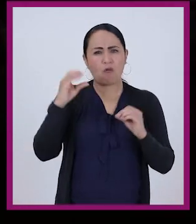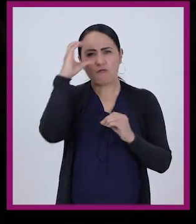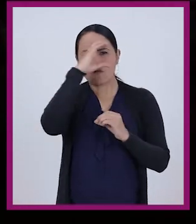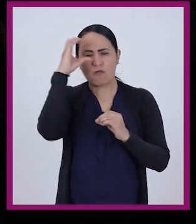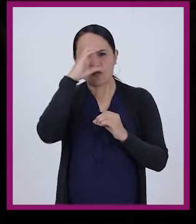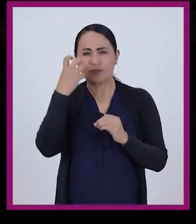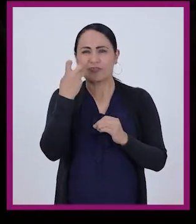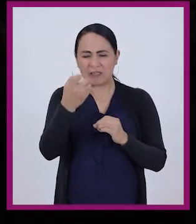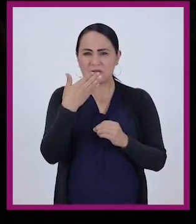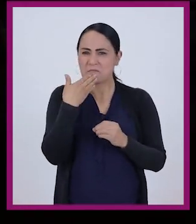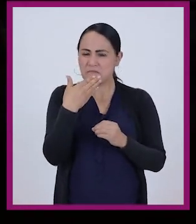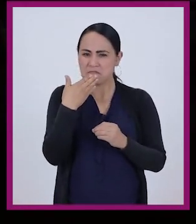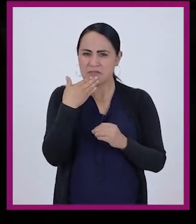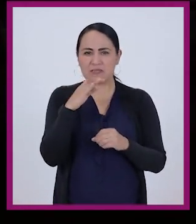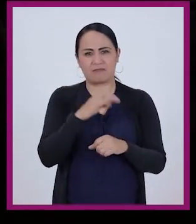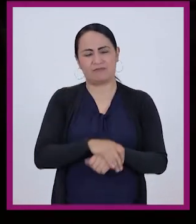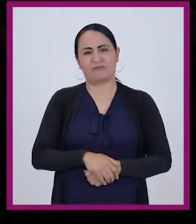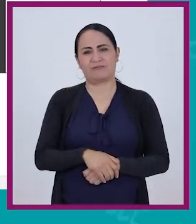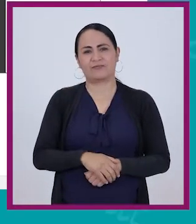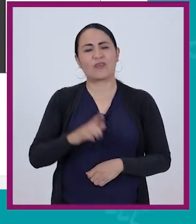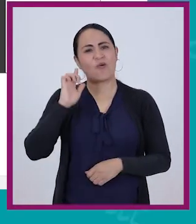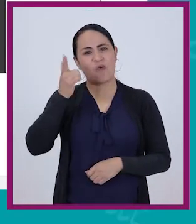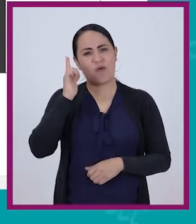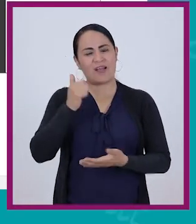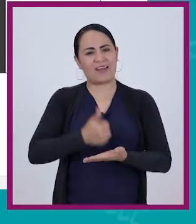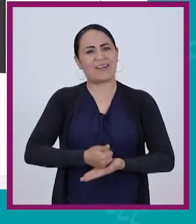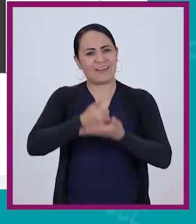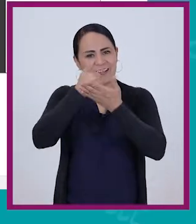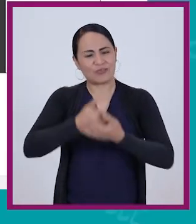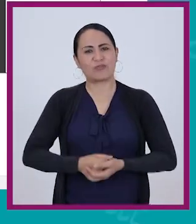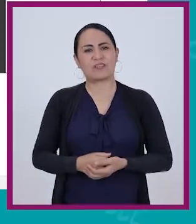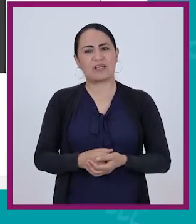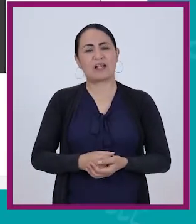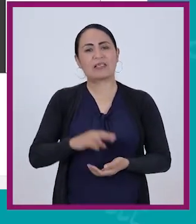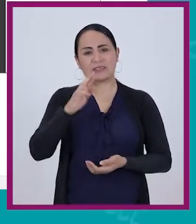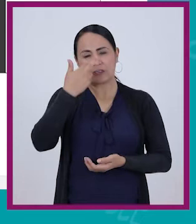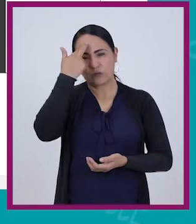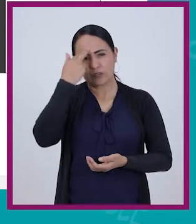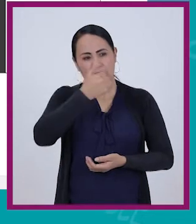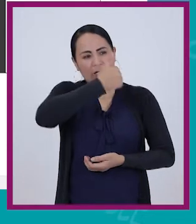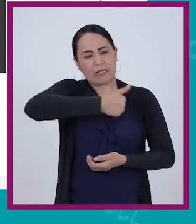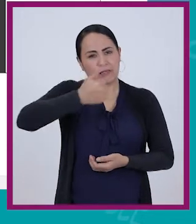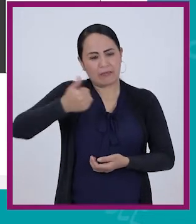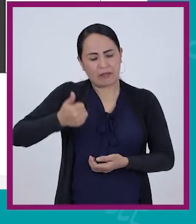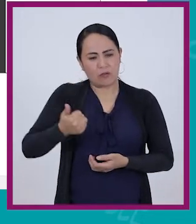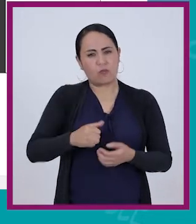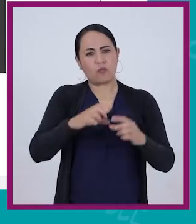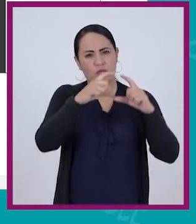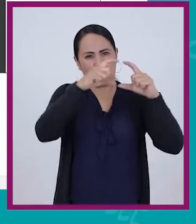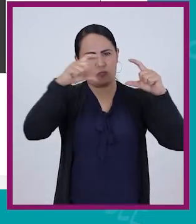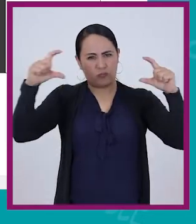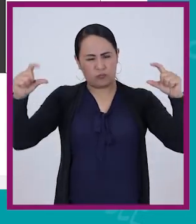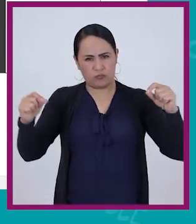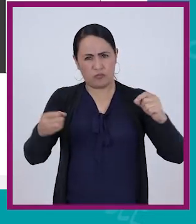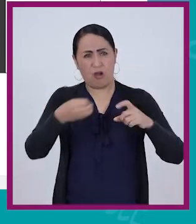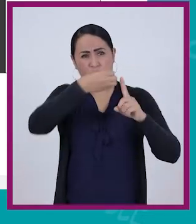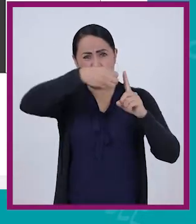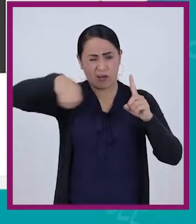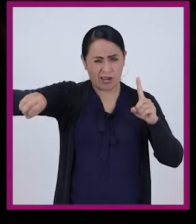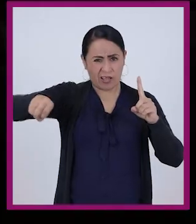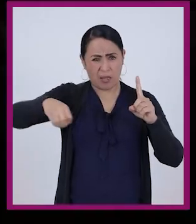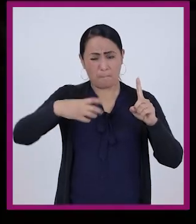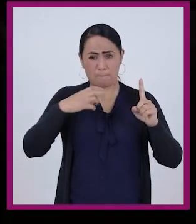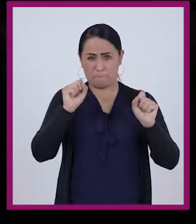o buscar fotos. Así que gana tiempo. Espero que les sea de gran utilidad. Recuerden que pueden ajustar el cronograma a sus